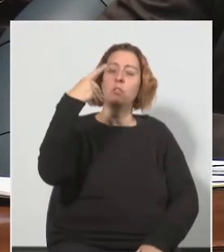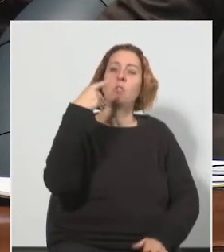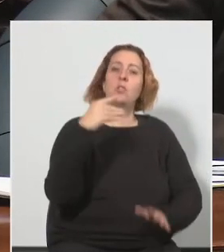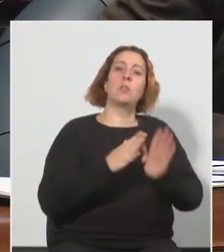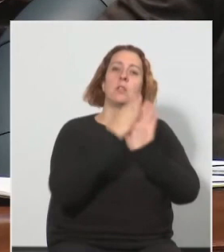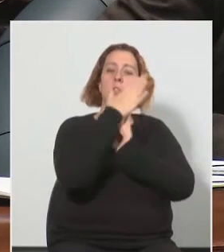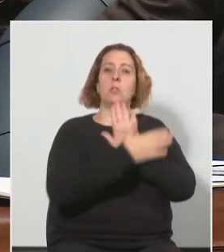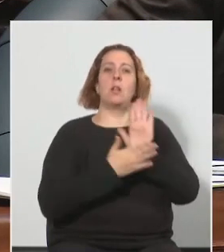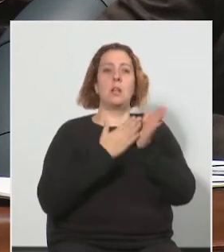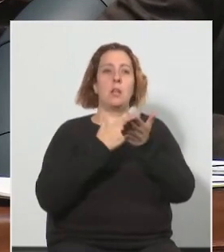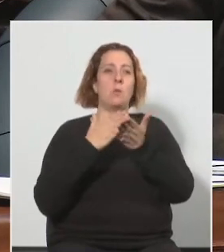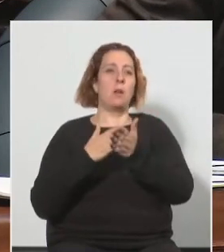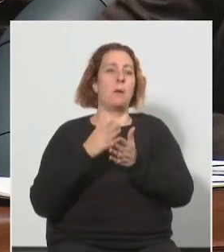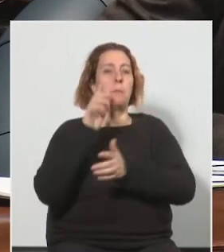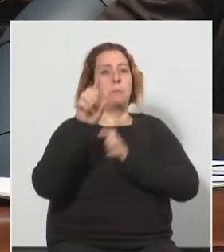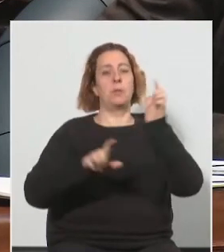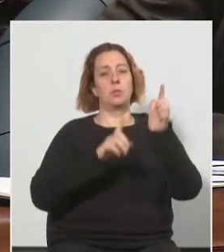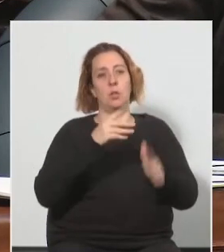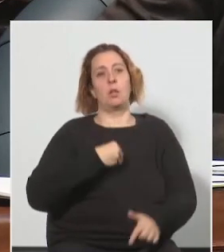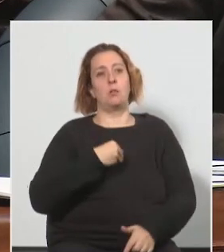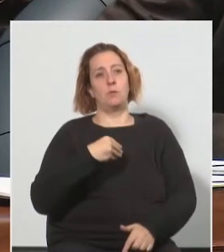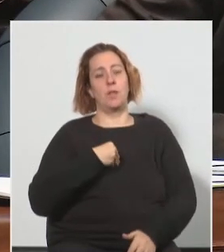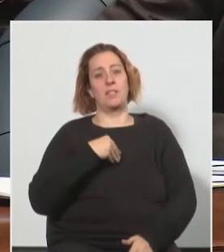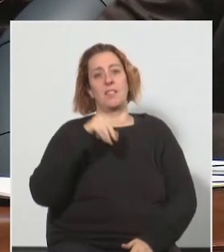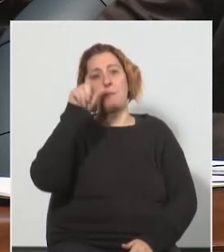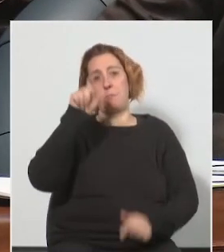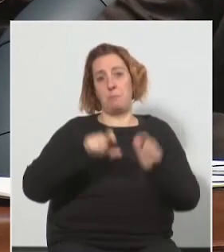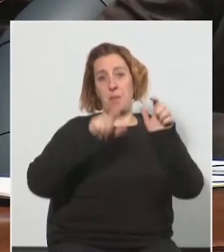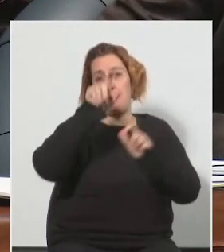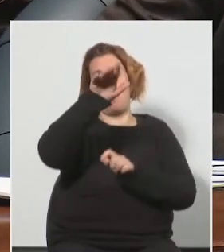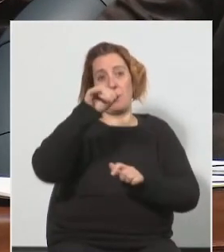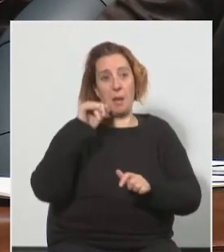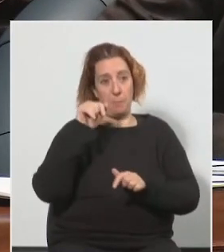aduanas, persona de confianza del miembro interpelante.